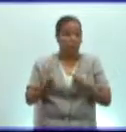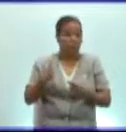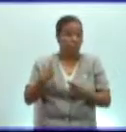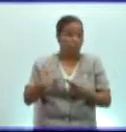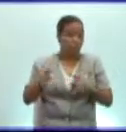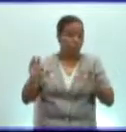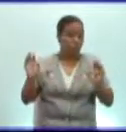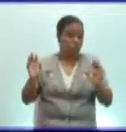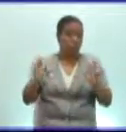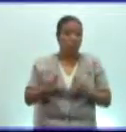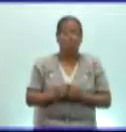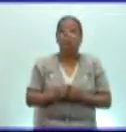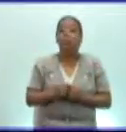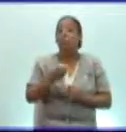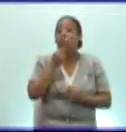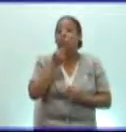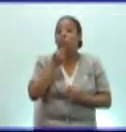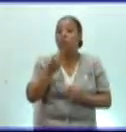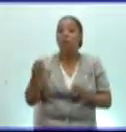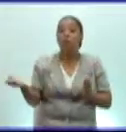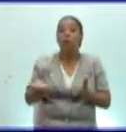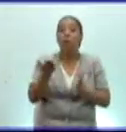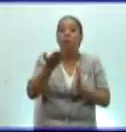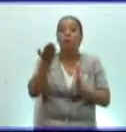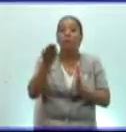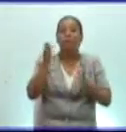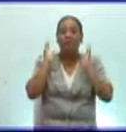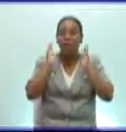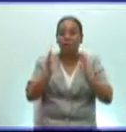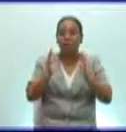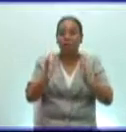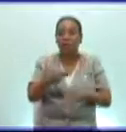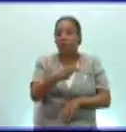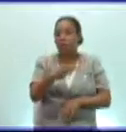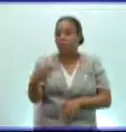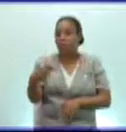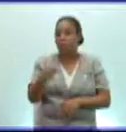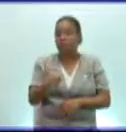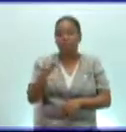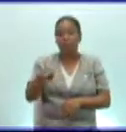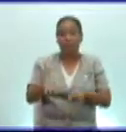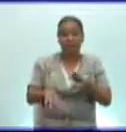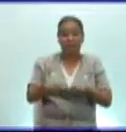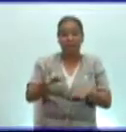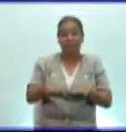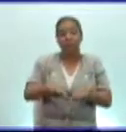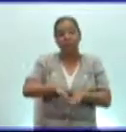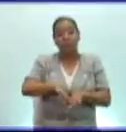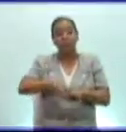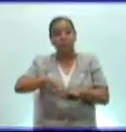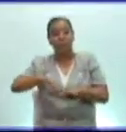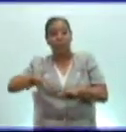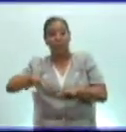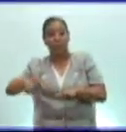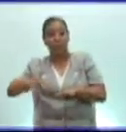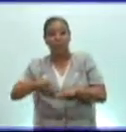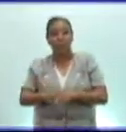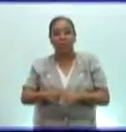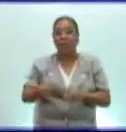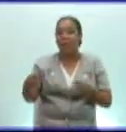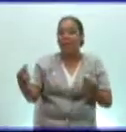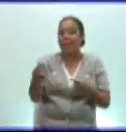podríamos aumentar la concentración de ion hidrógeno en este medio, el equilibrio se va a desplazar en el sentido